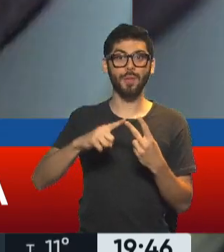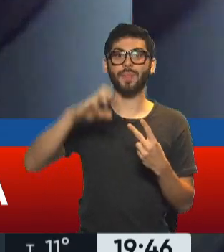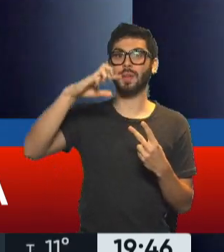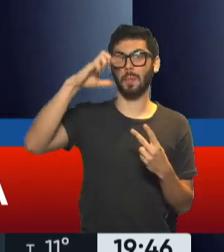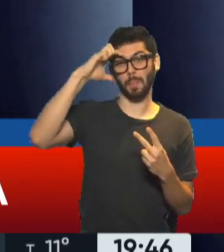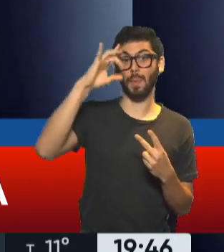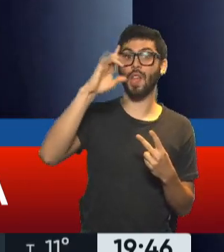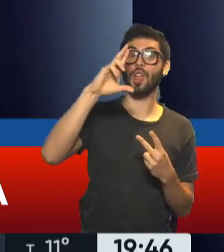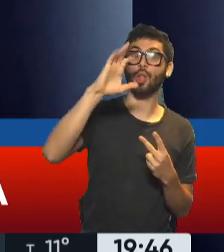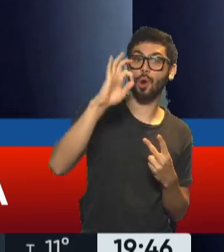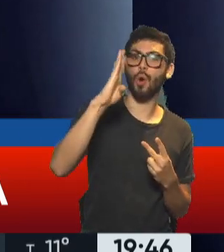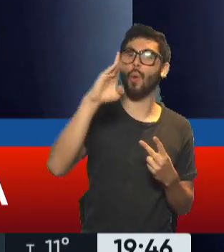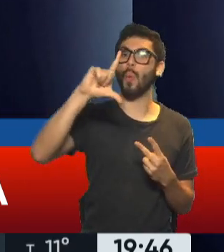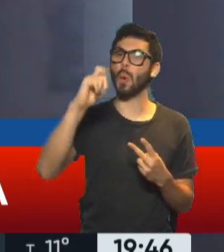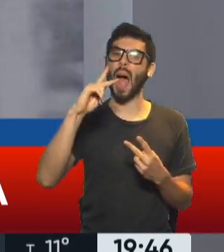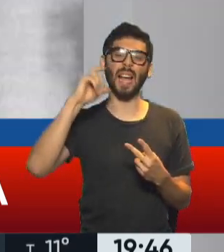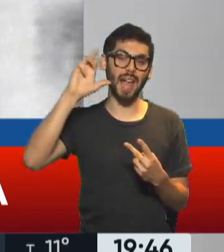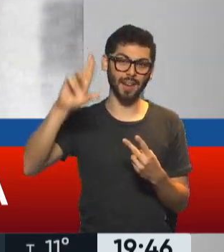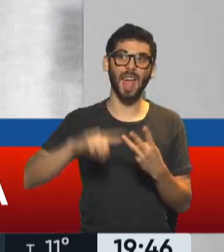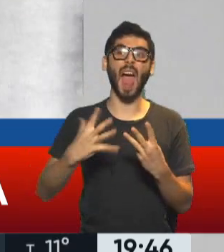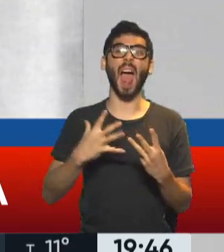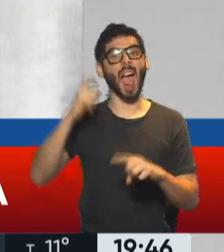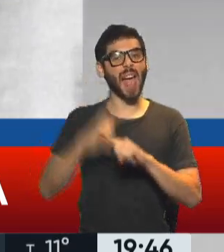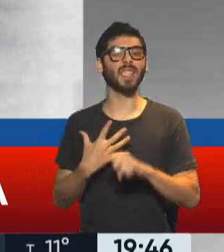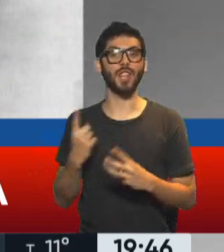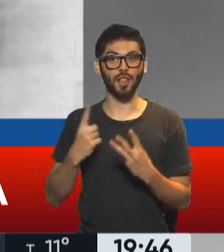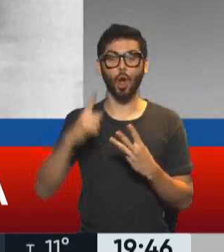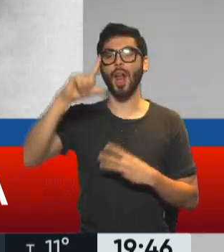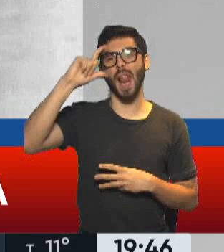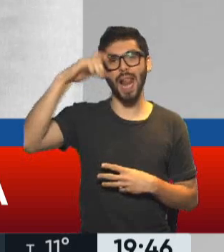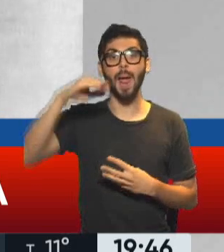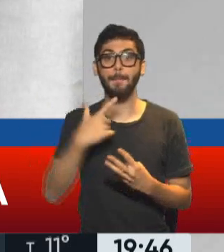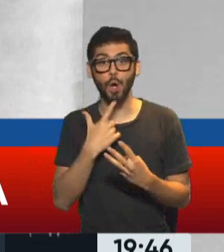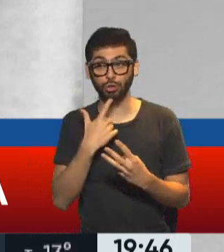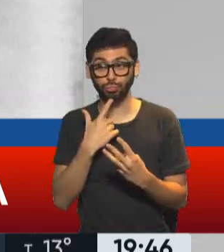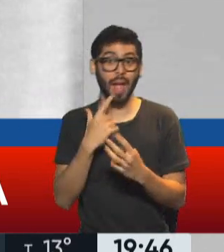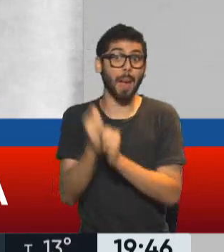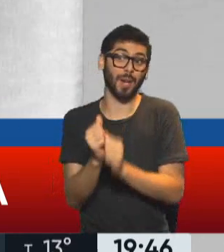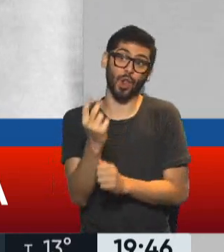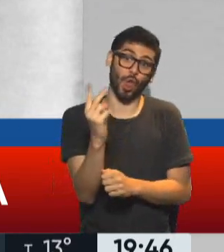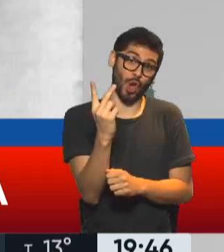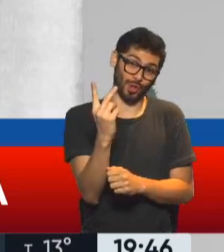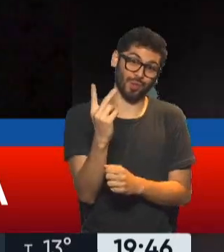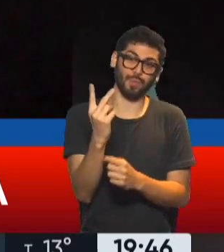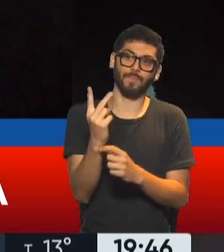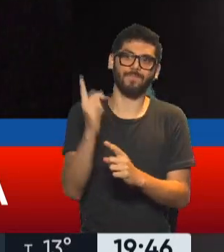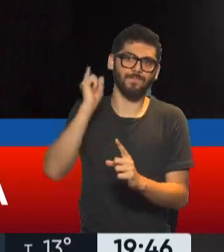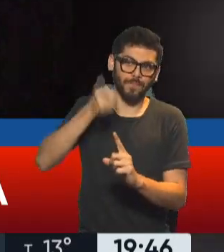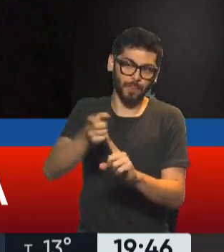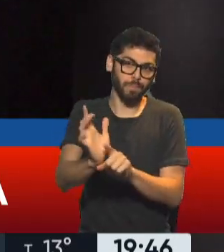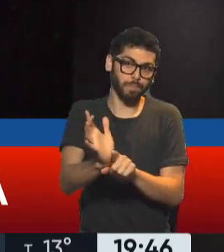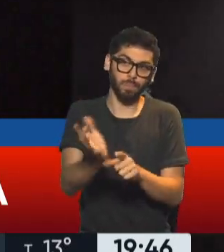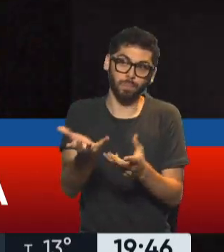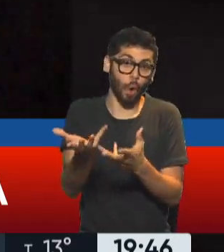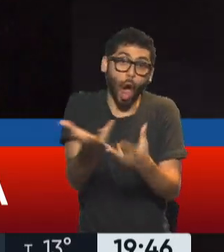Pedro Blaquier, y el exdirectivo Alberto Lemos. Los dos empresarios que fueron acusados de facilitar el